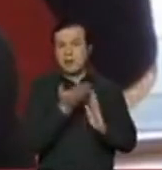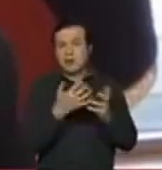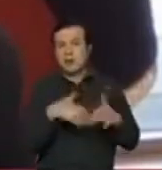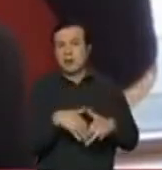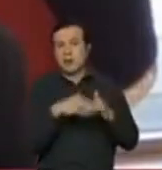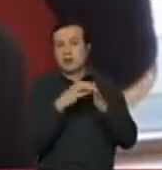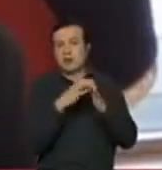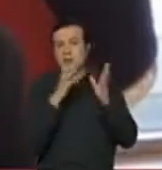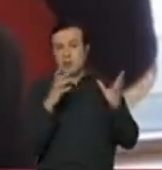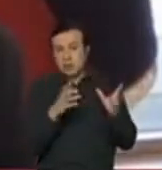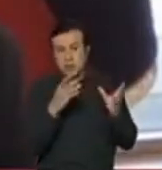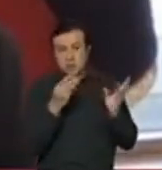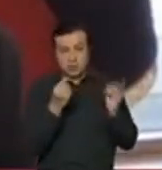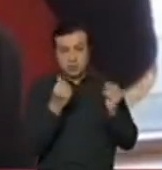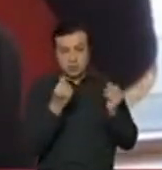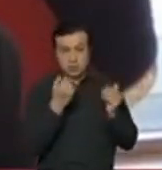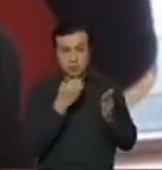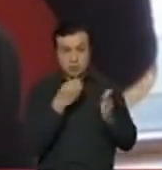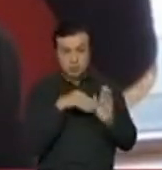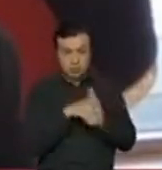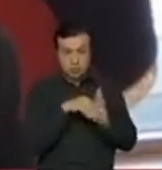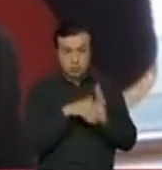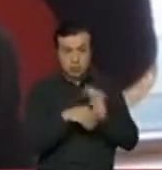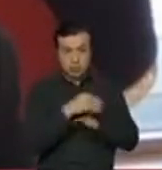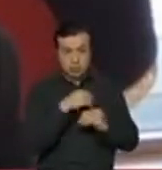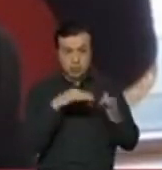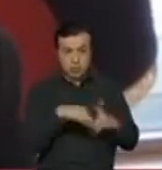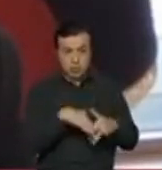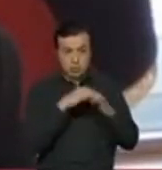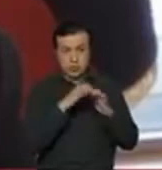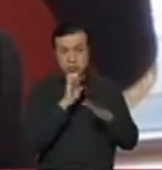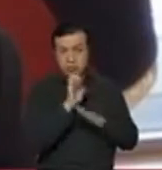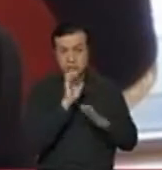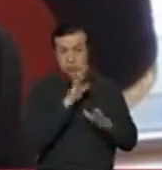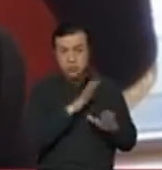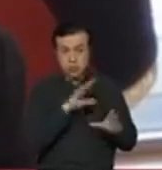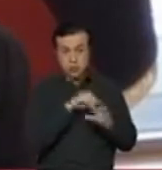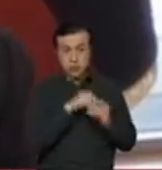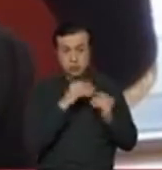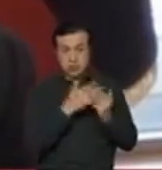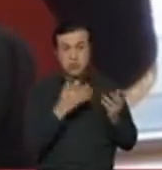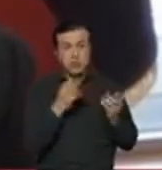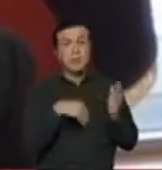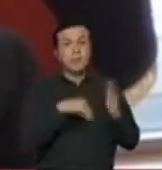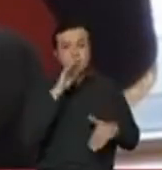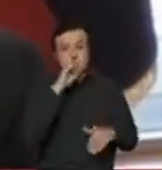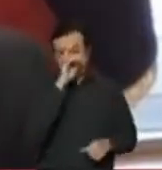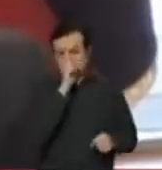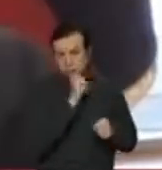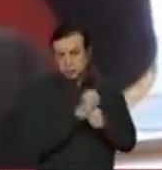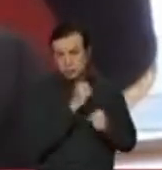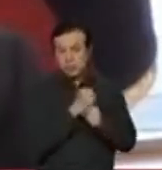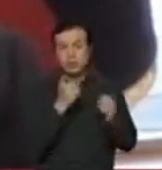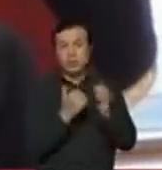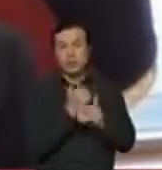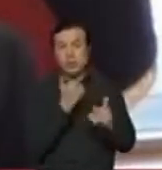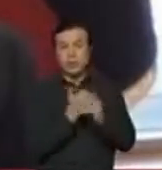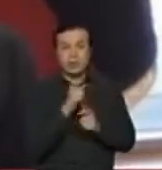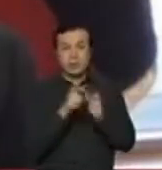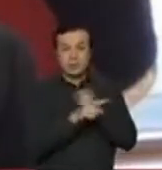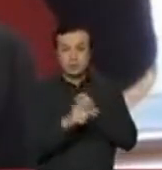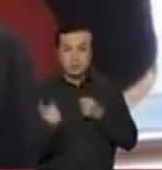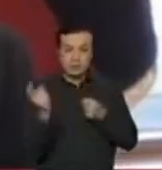al ser un mecanismo de recuperación económica en el Ecuador, va a generar más trabajo y crear nuevos afiliados